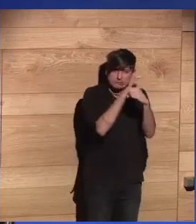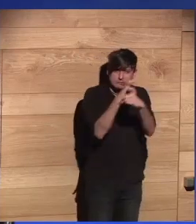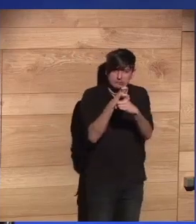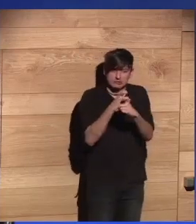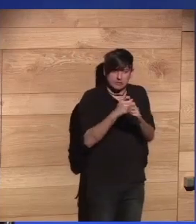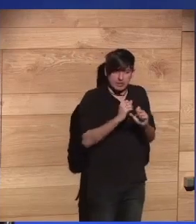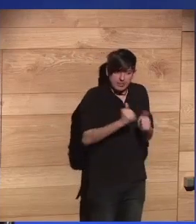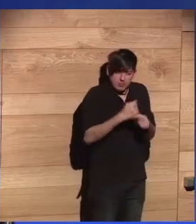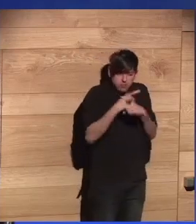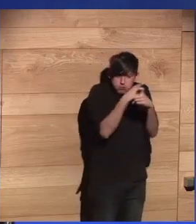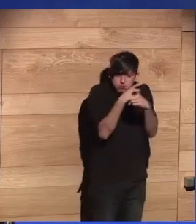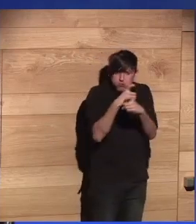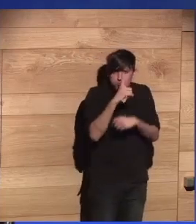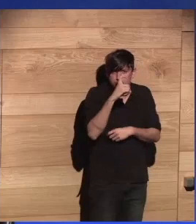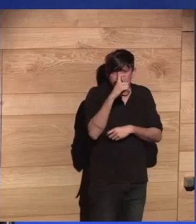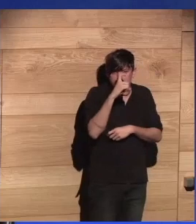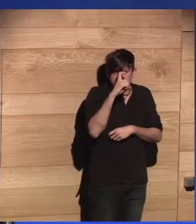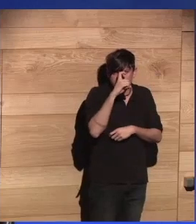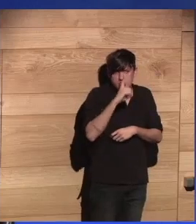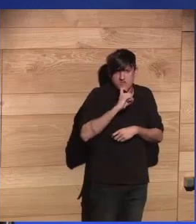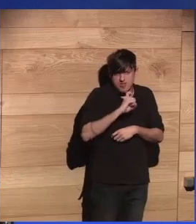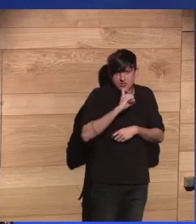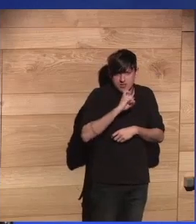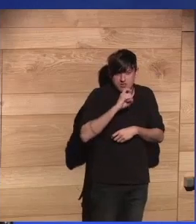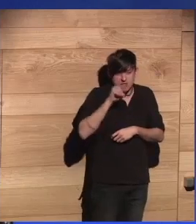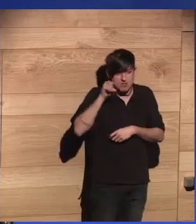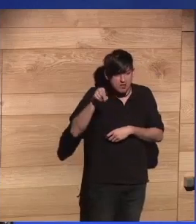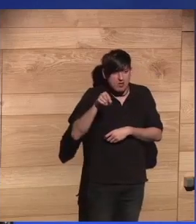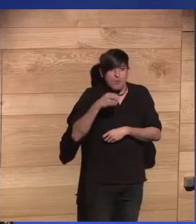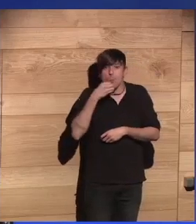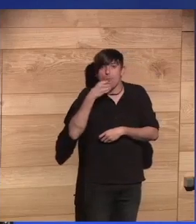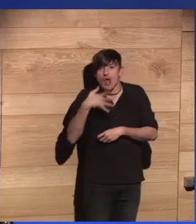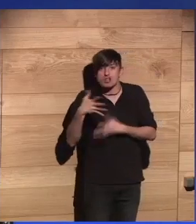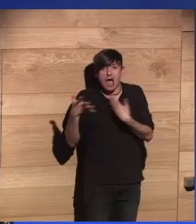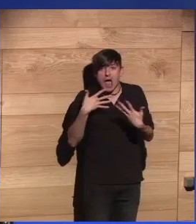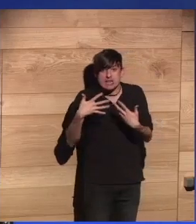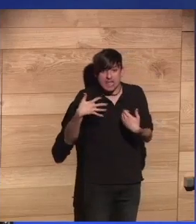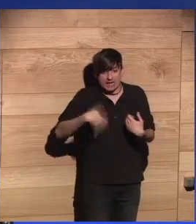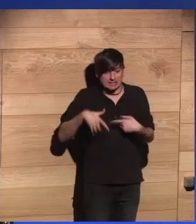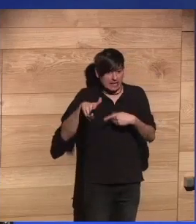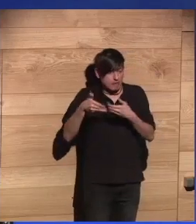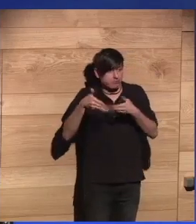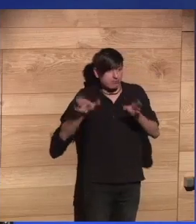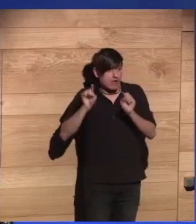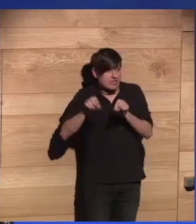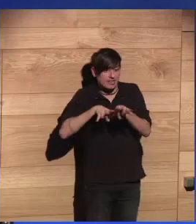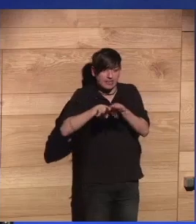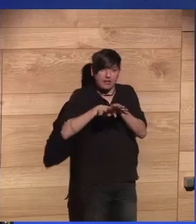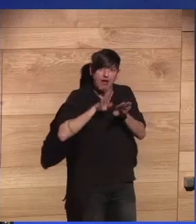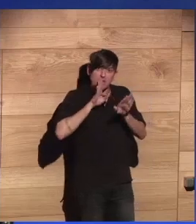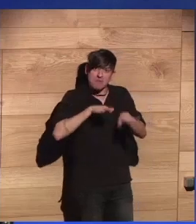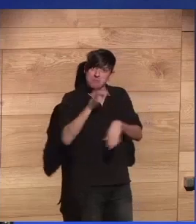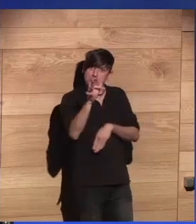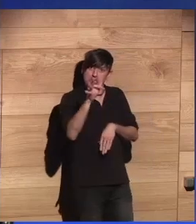y fue a los 6 meses de estrenarla aquí. Se estrena en Buenos Aires, y paradojalmente las críticas eran mucho más